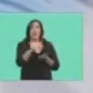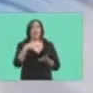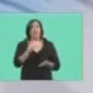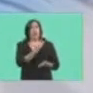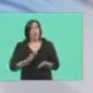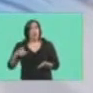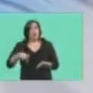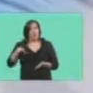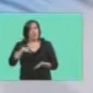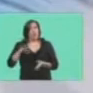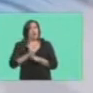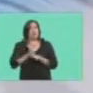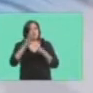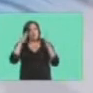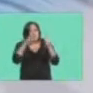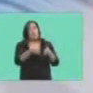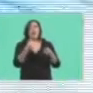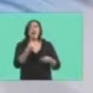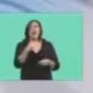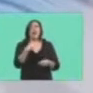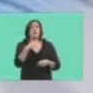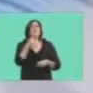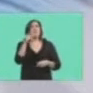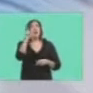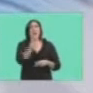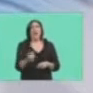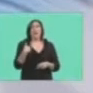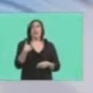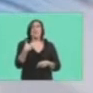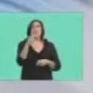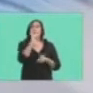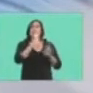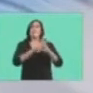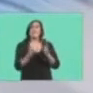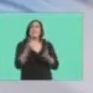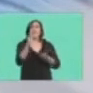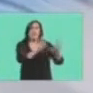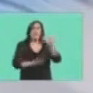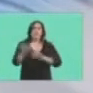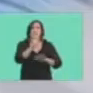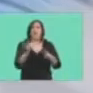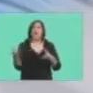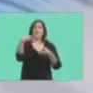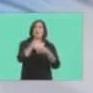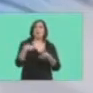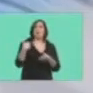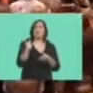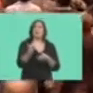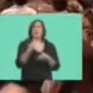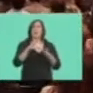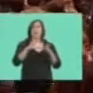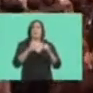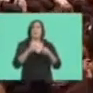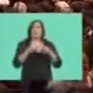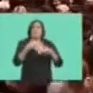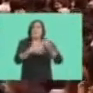que buscan una vivienda y que obviamente que la merecen que la necesitan y que el estado tiene que